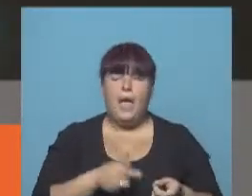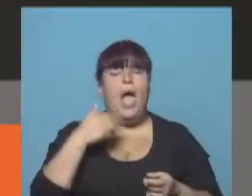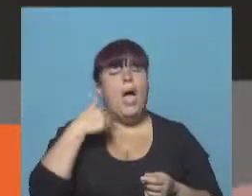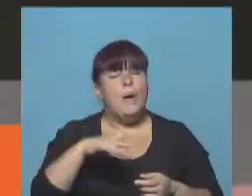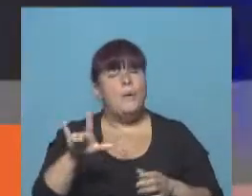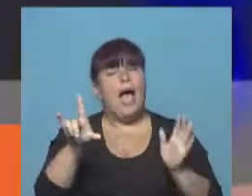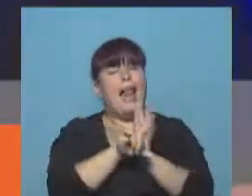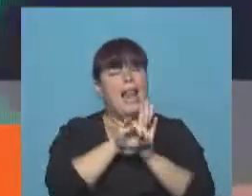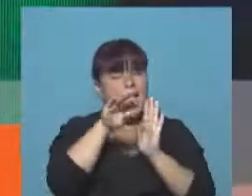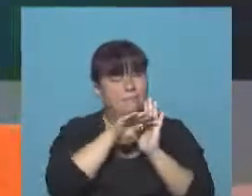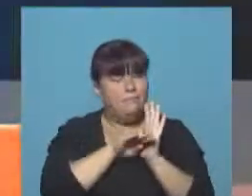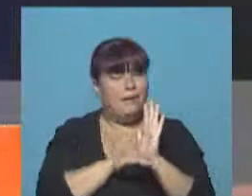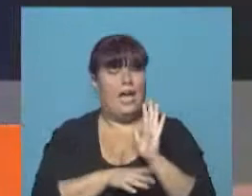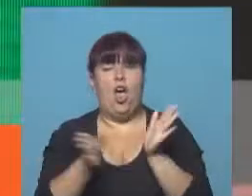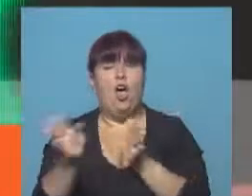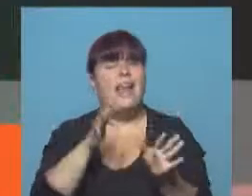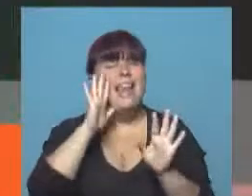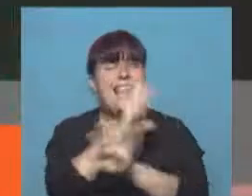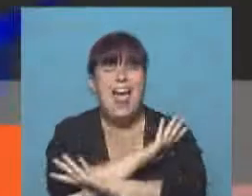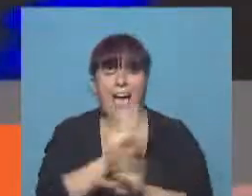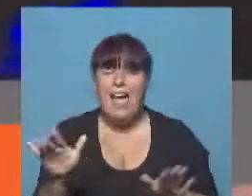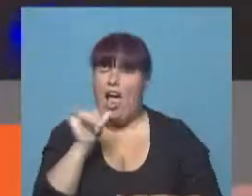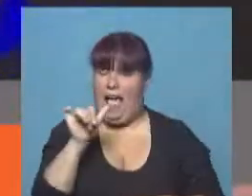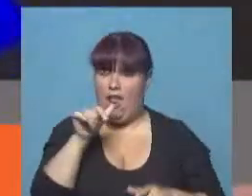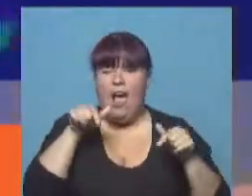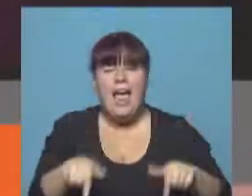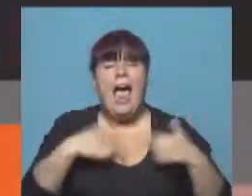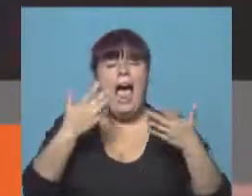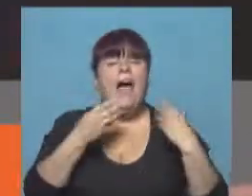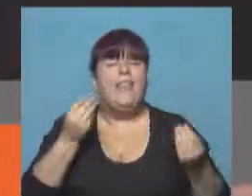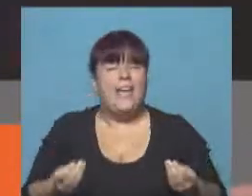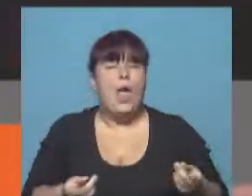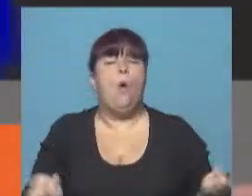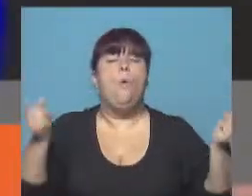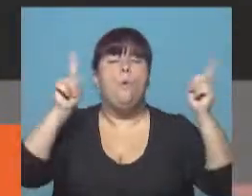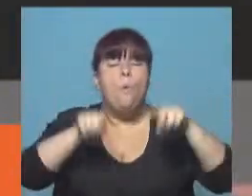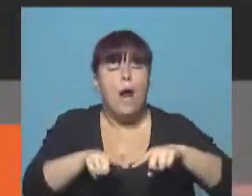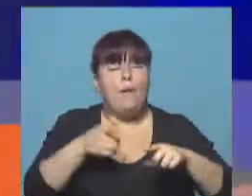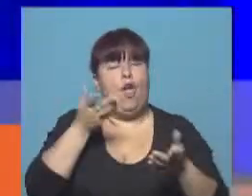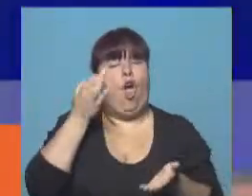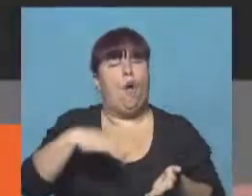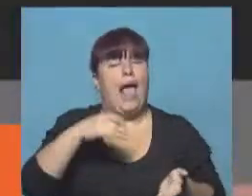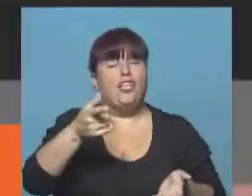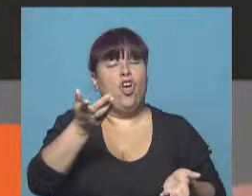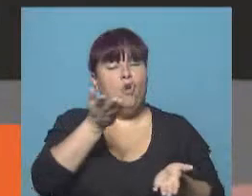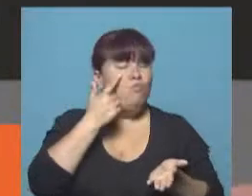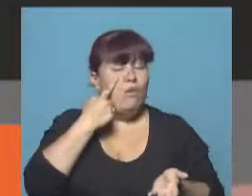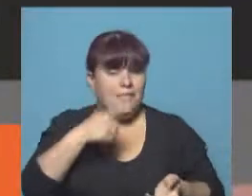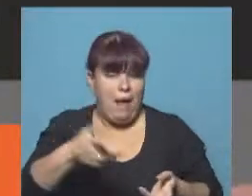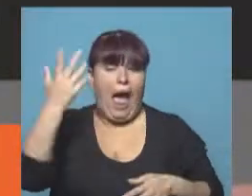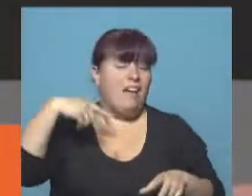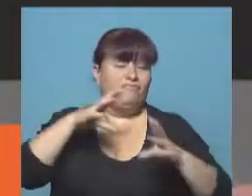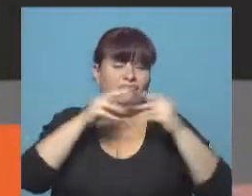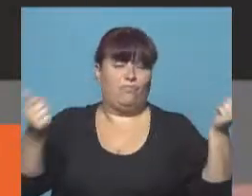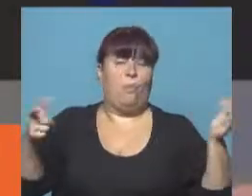las normativas paralelas. Esto no tiene nada que ver con el alcohol. Lo que hablamos nosotros es devolverle una facultad al municipio que hoy la había